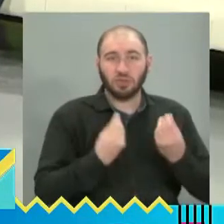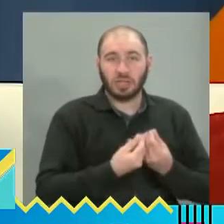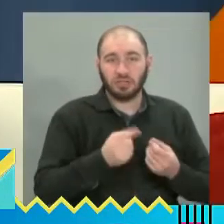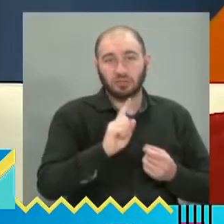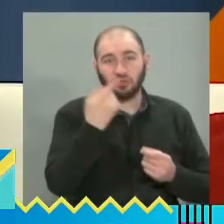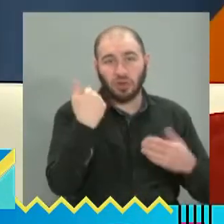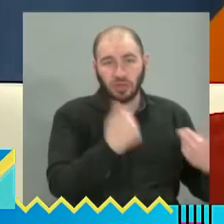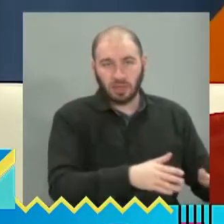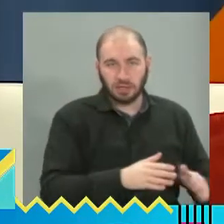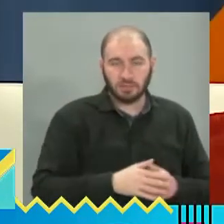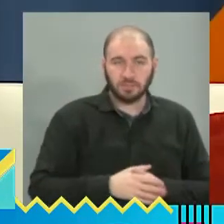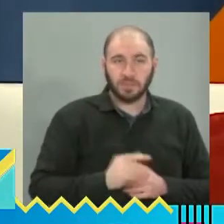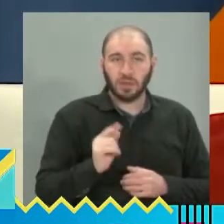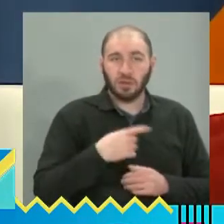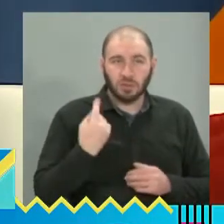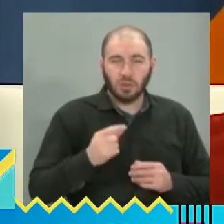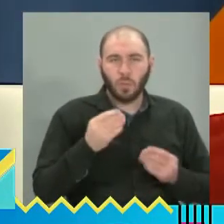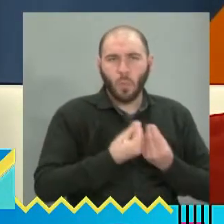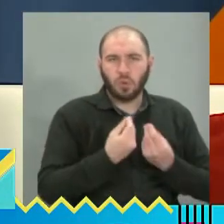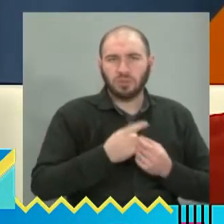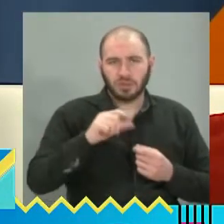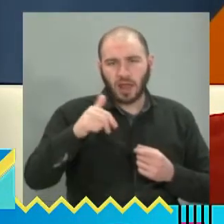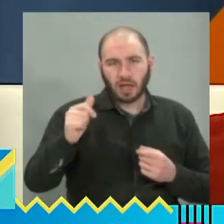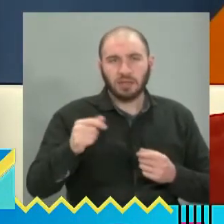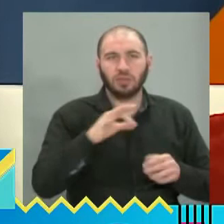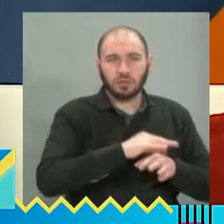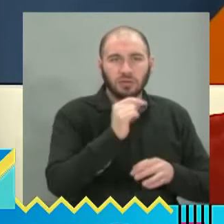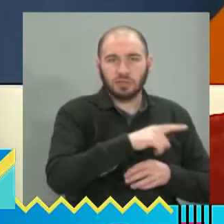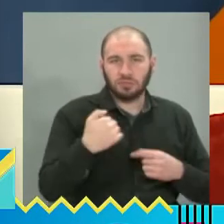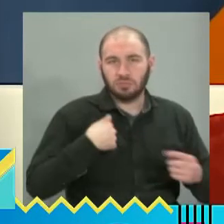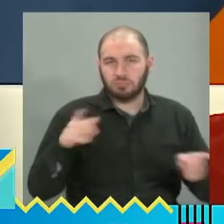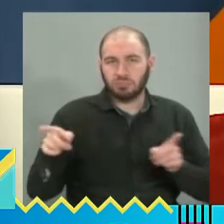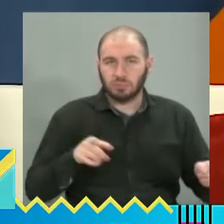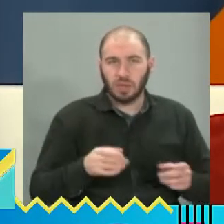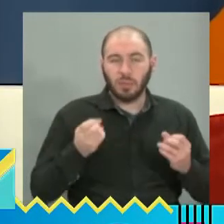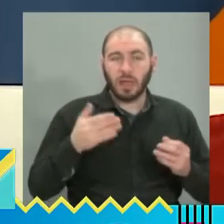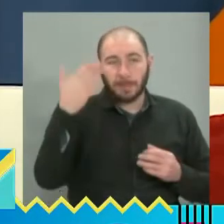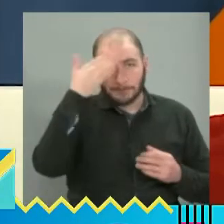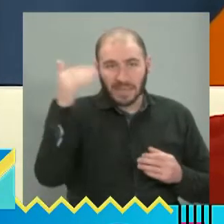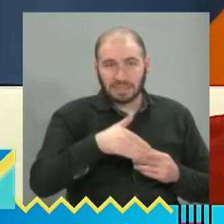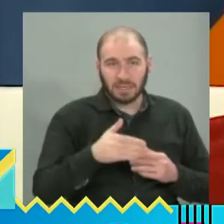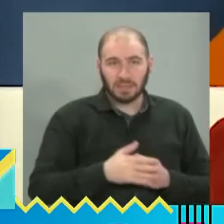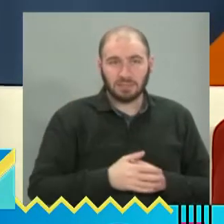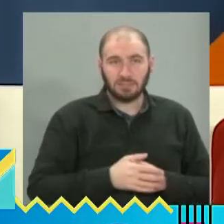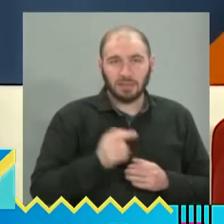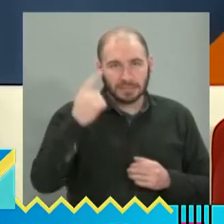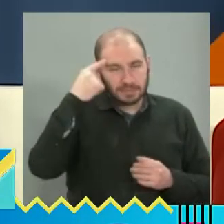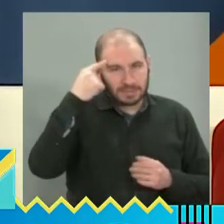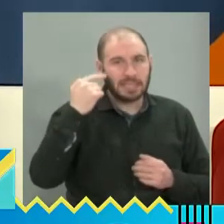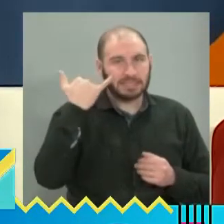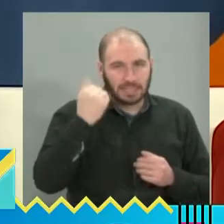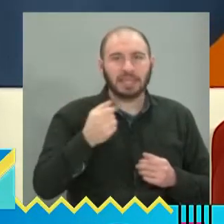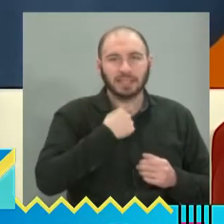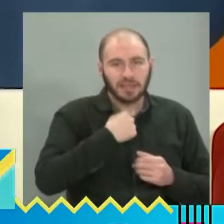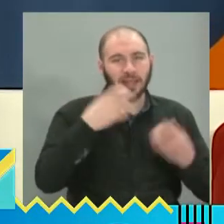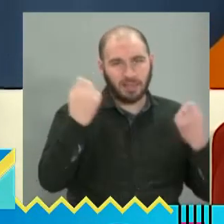solo. Nosotros tenemos una alta tasa de éxito, la doctora, yo, el doctor, porque son pacientes que ya están pensando en querer